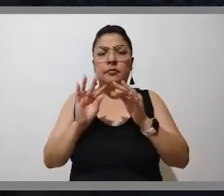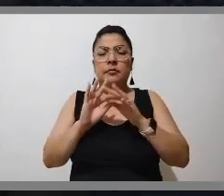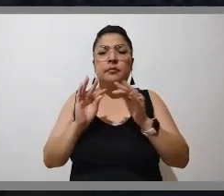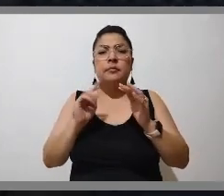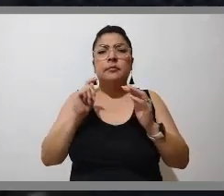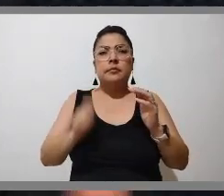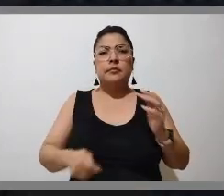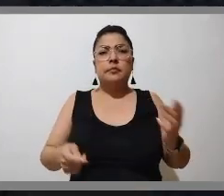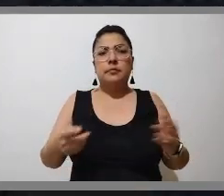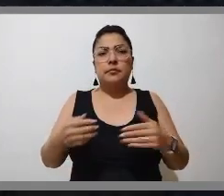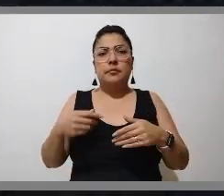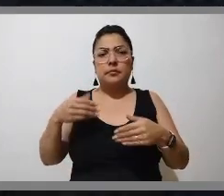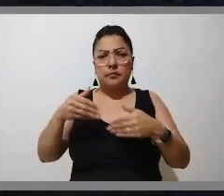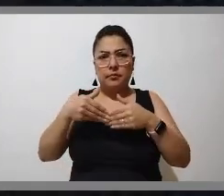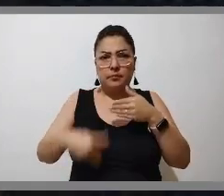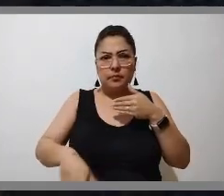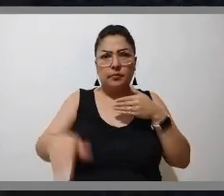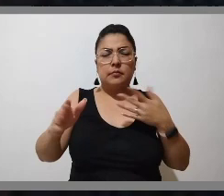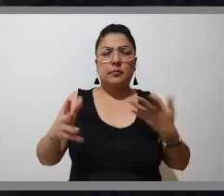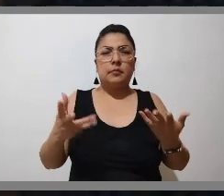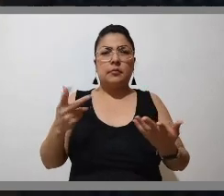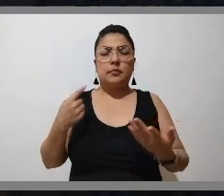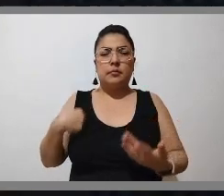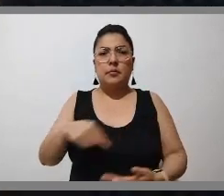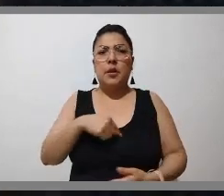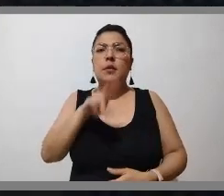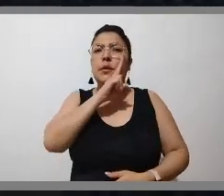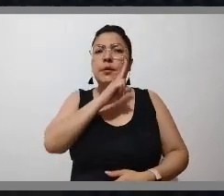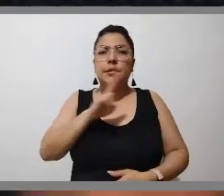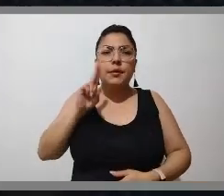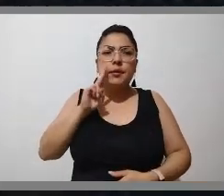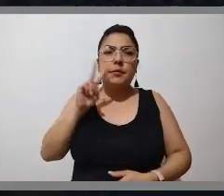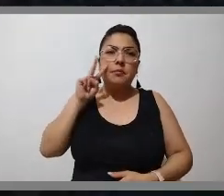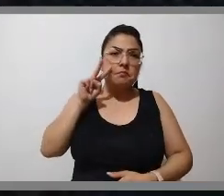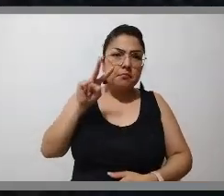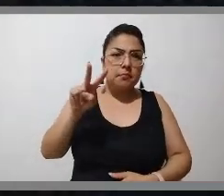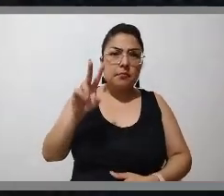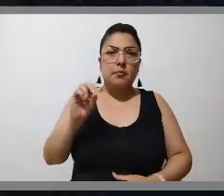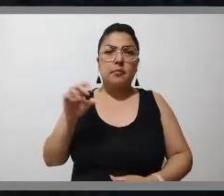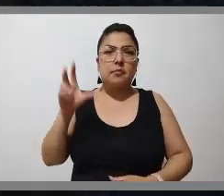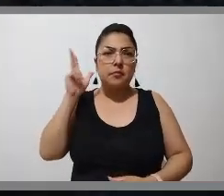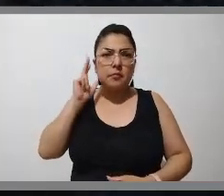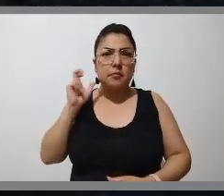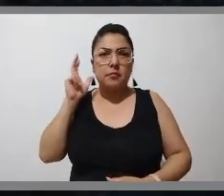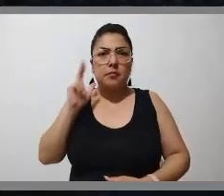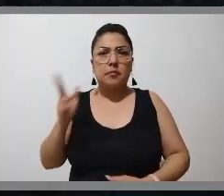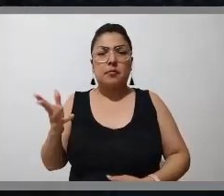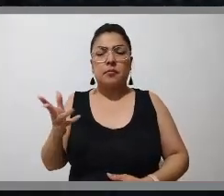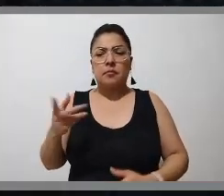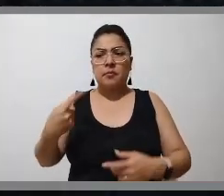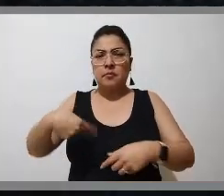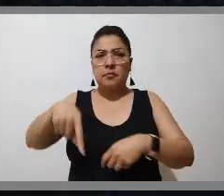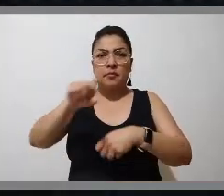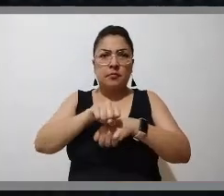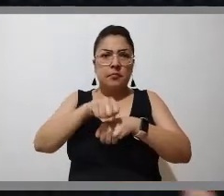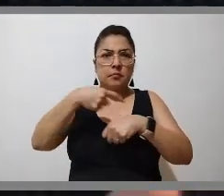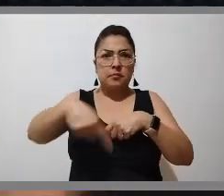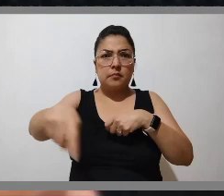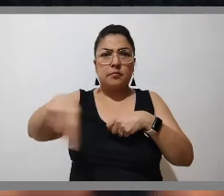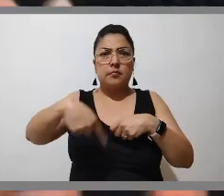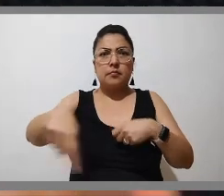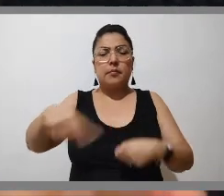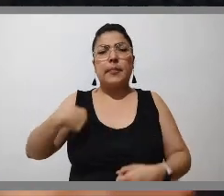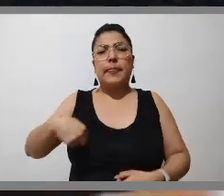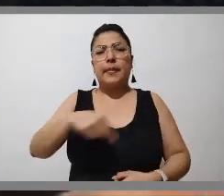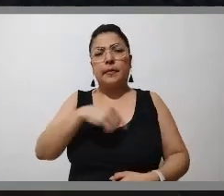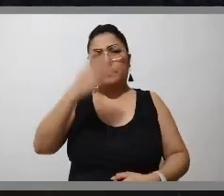que hemos escuchado, que vamos a estar escuchando en las noticias y va a ser tema de conversación durante toda esta semana, que a lo mejor